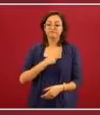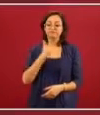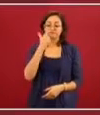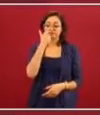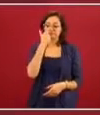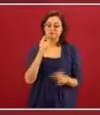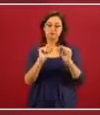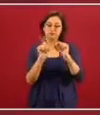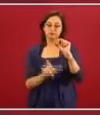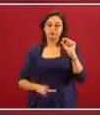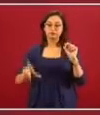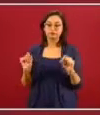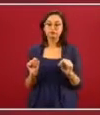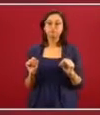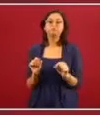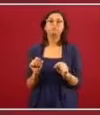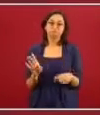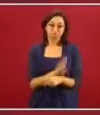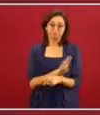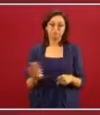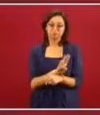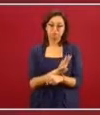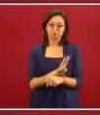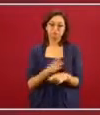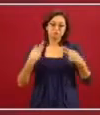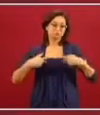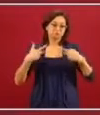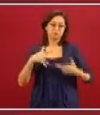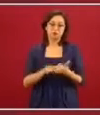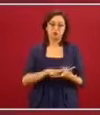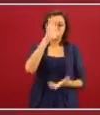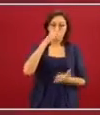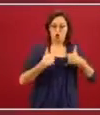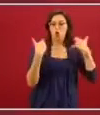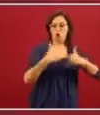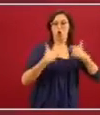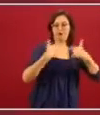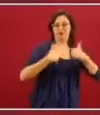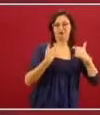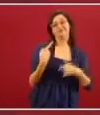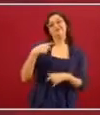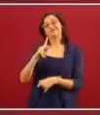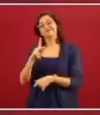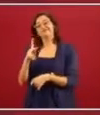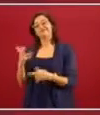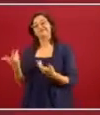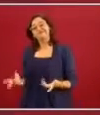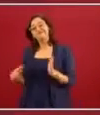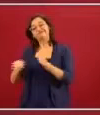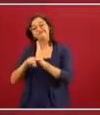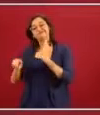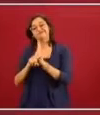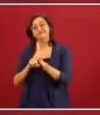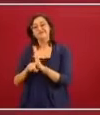México tiene una ventaja que es su juventud, pero tiene una gran desventaja que es la enorme